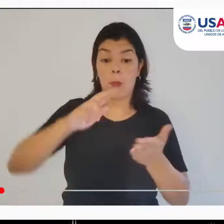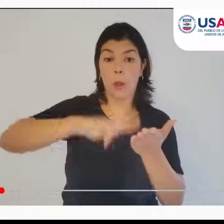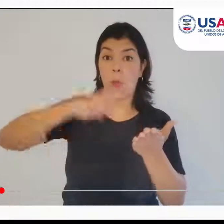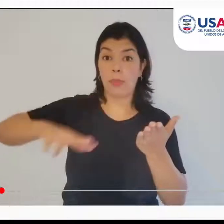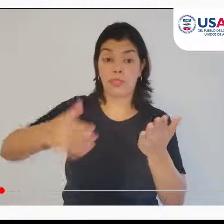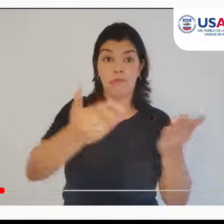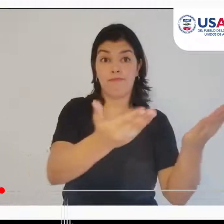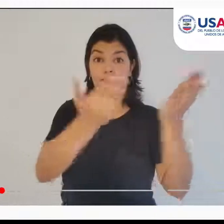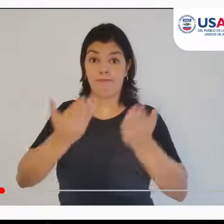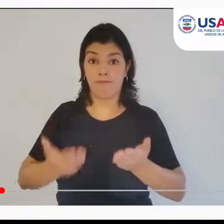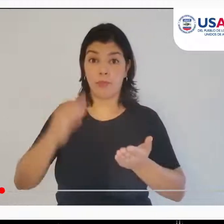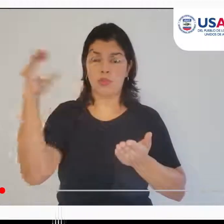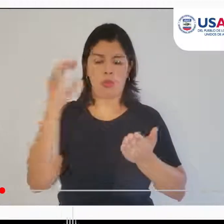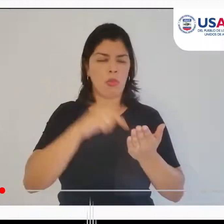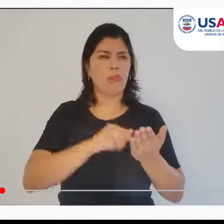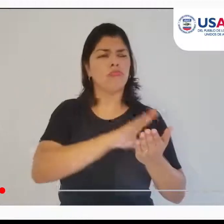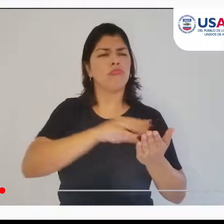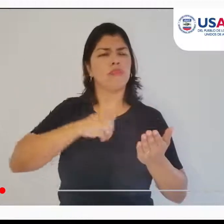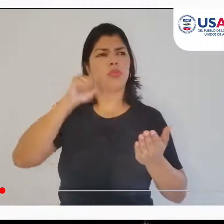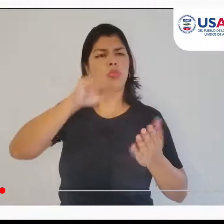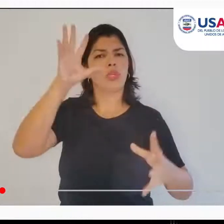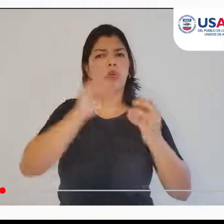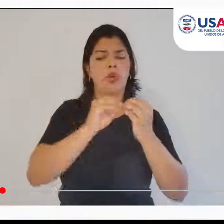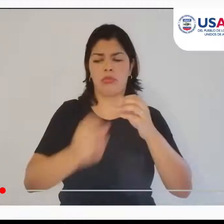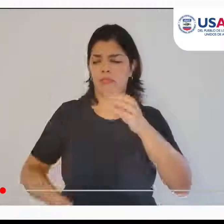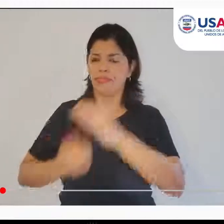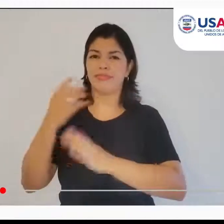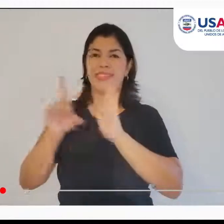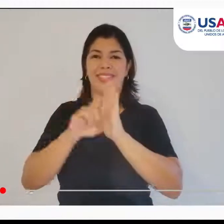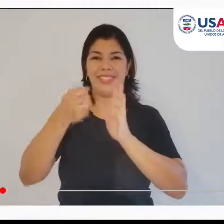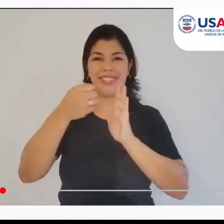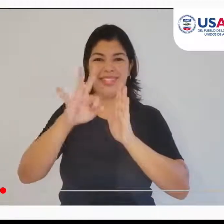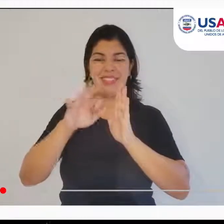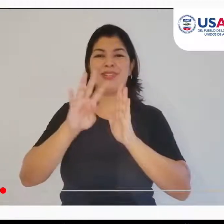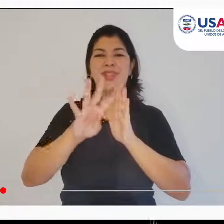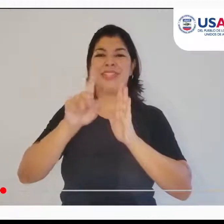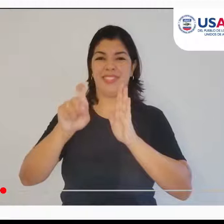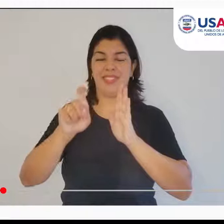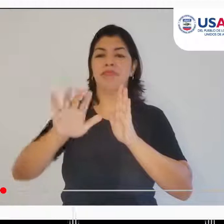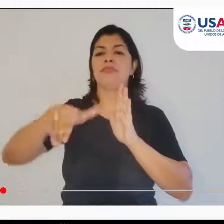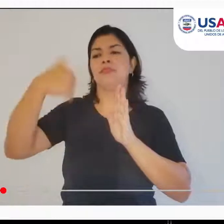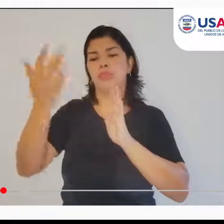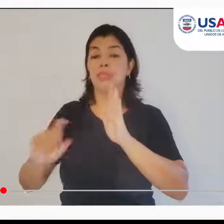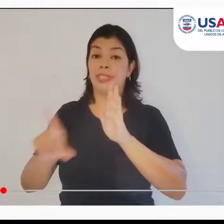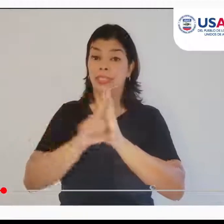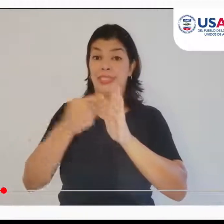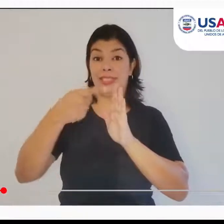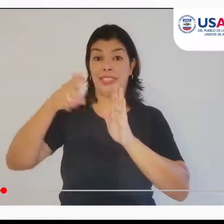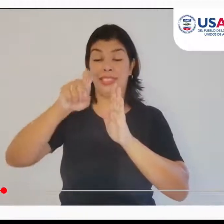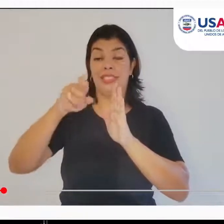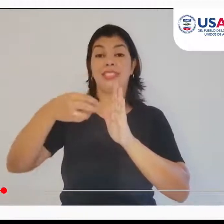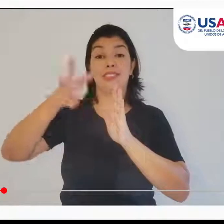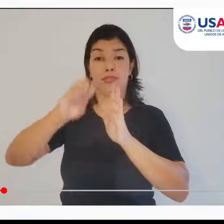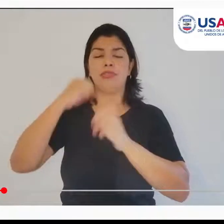esta convención en el año 2009 con la ley 1346 y posterior con la ley 1618 en el